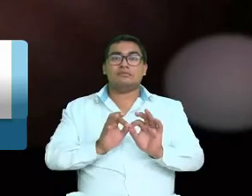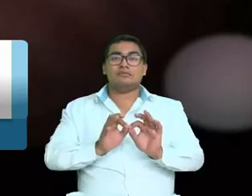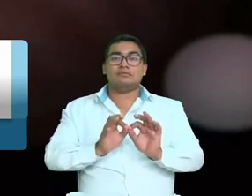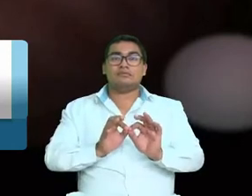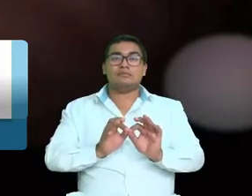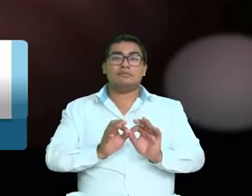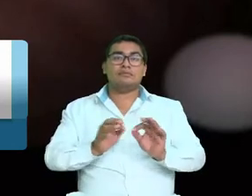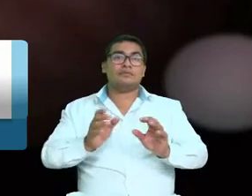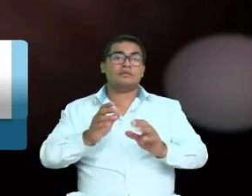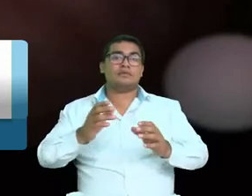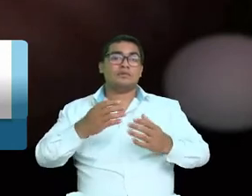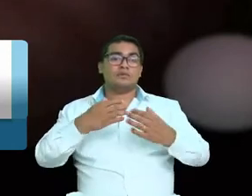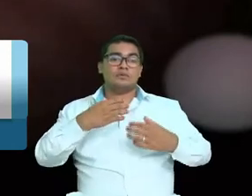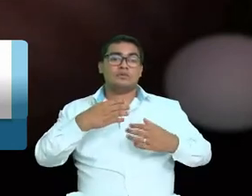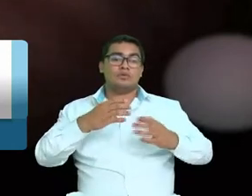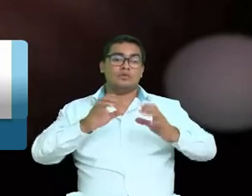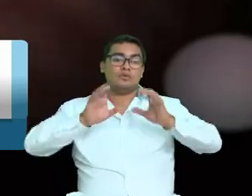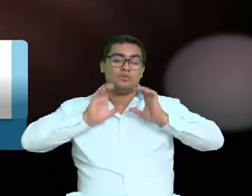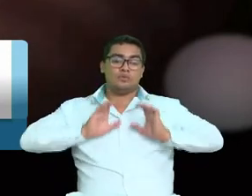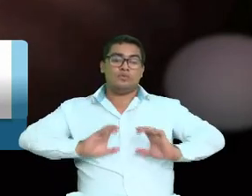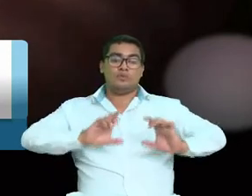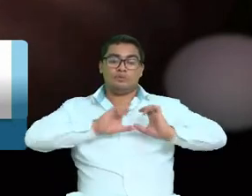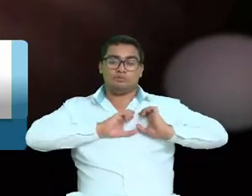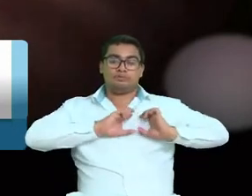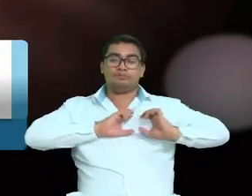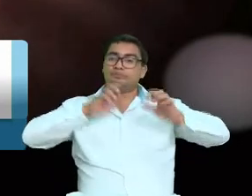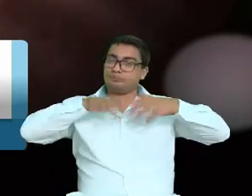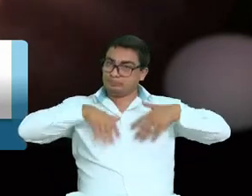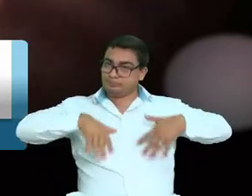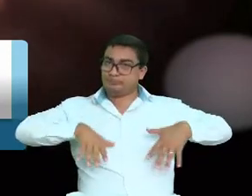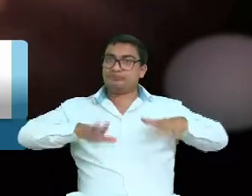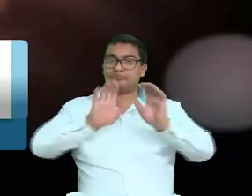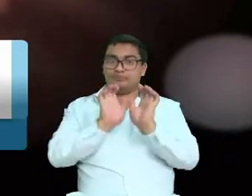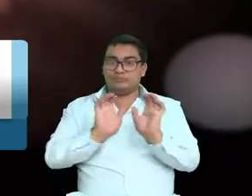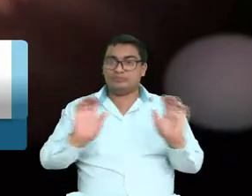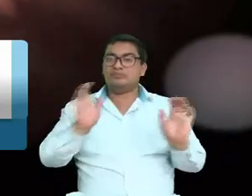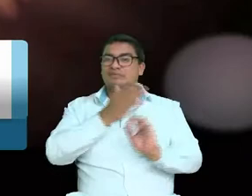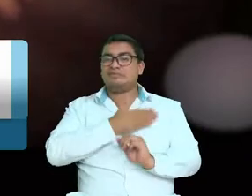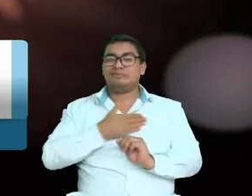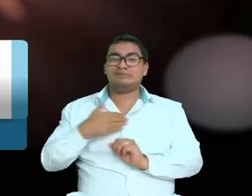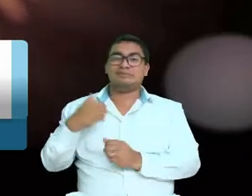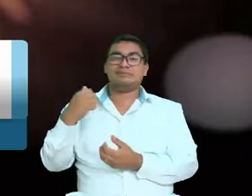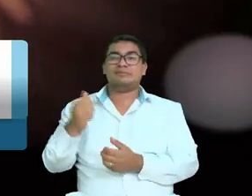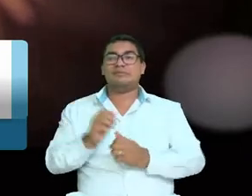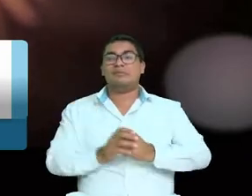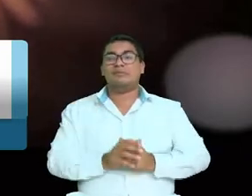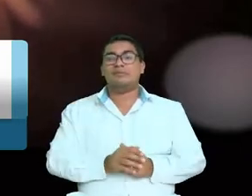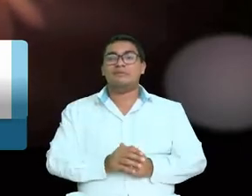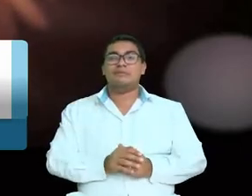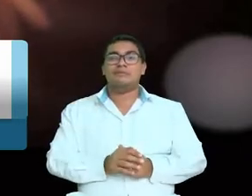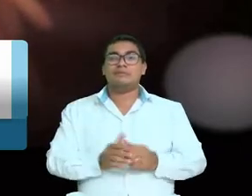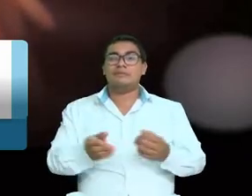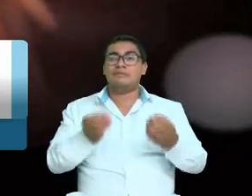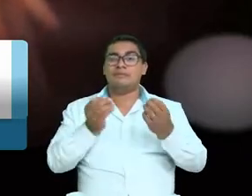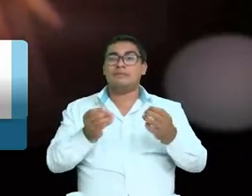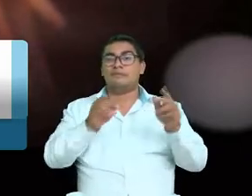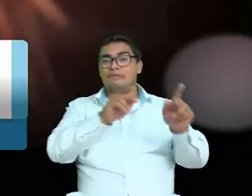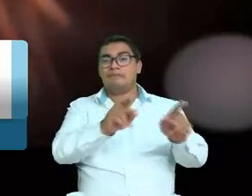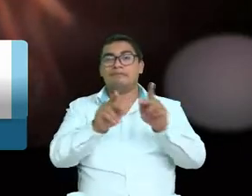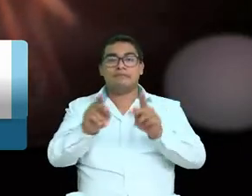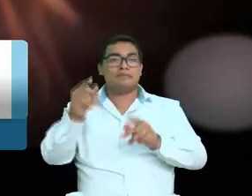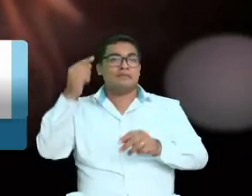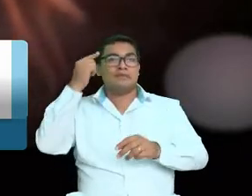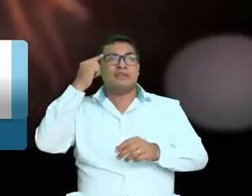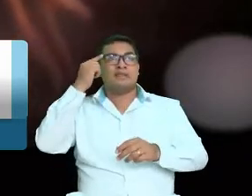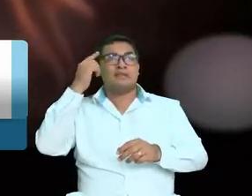el sistema circulatorio de nuestros niños funcione mejor, ¿verdad? Mejor. Sí, entonces, porque muchas personas piensan, no, pero si yo